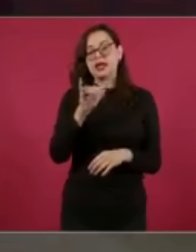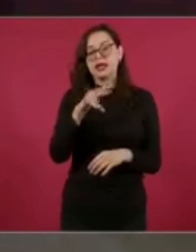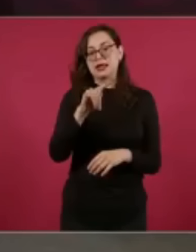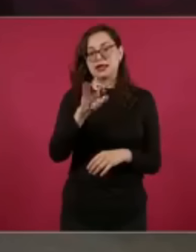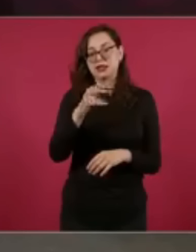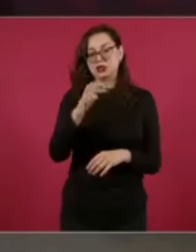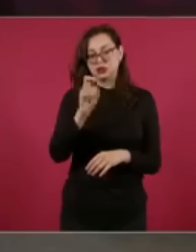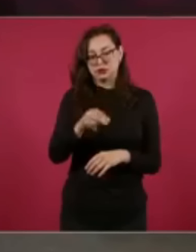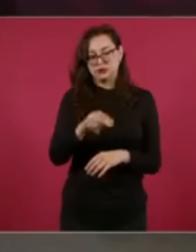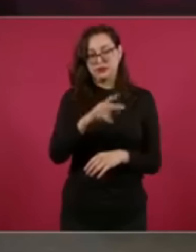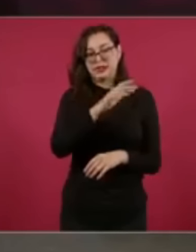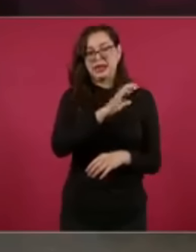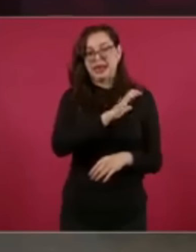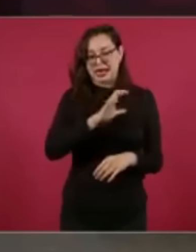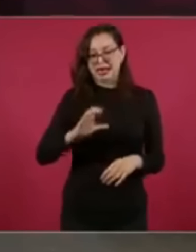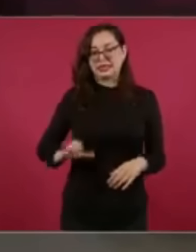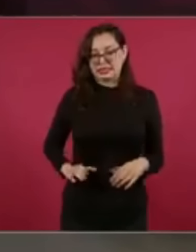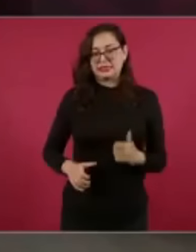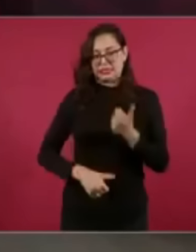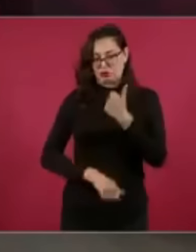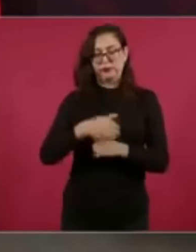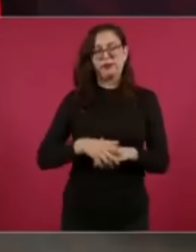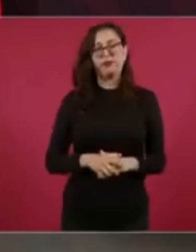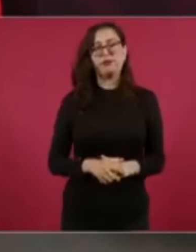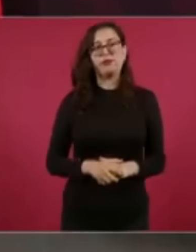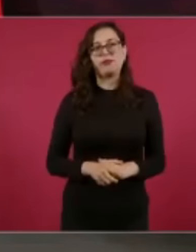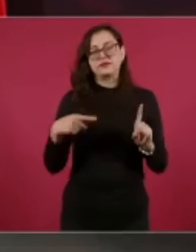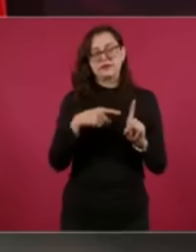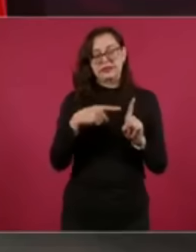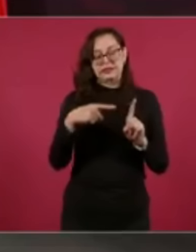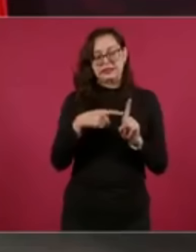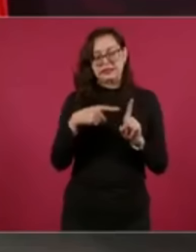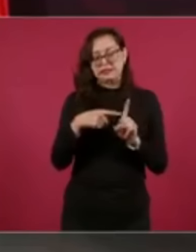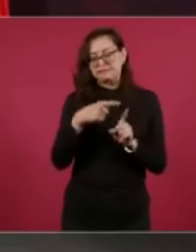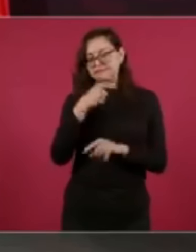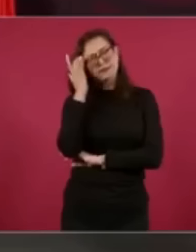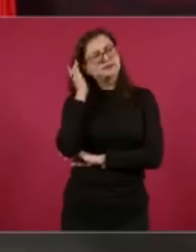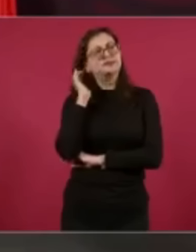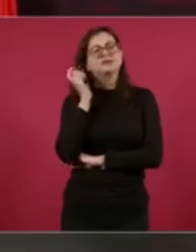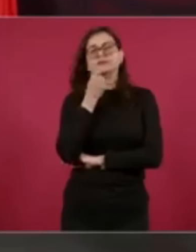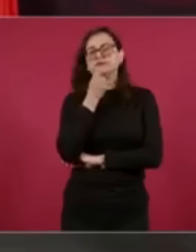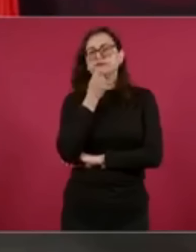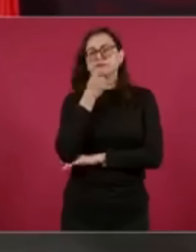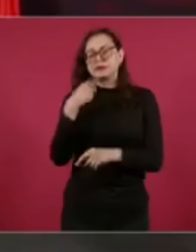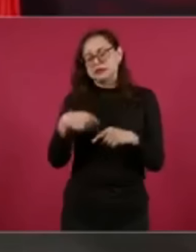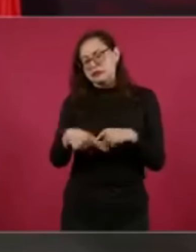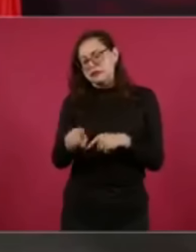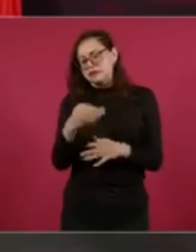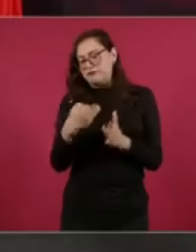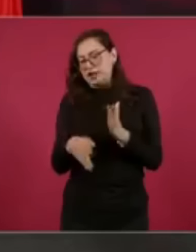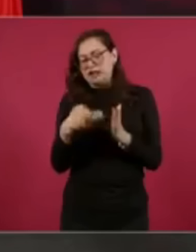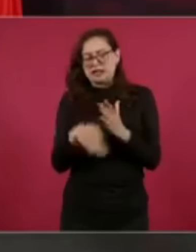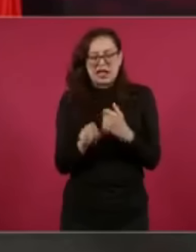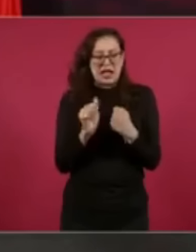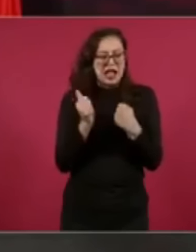que cuando pensaba qué hacer, qué hacía falta, él